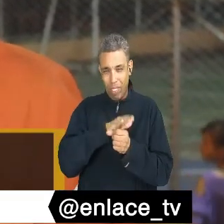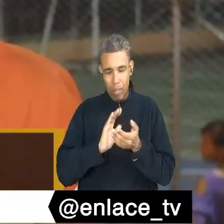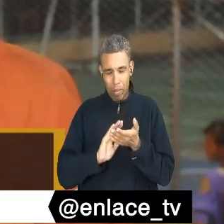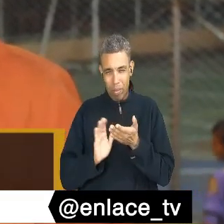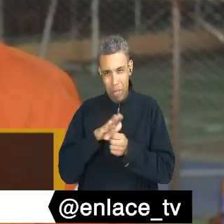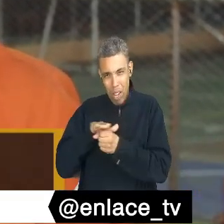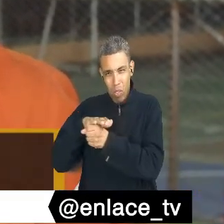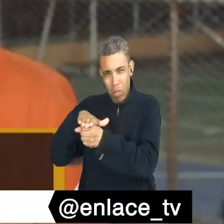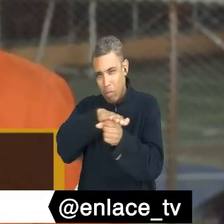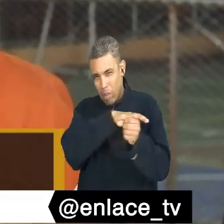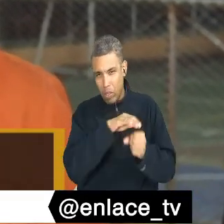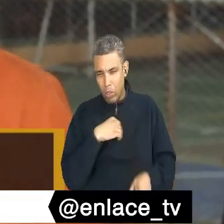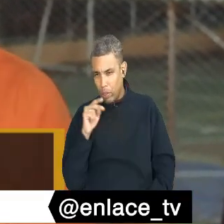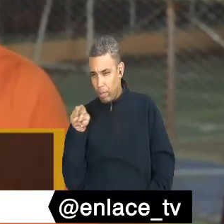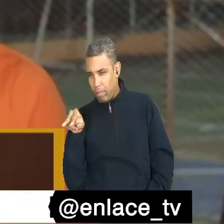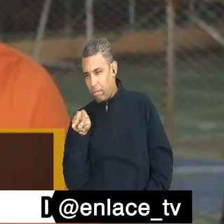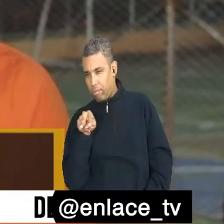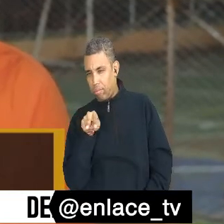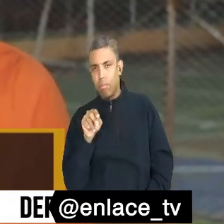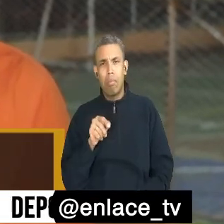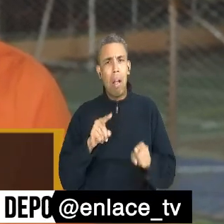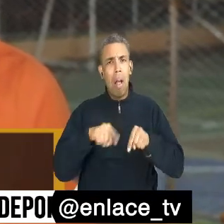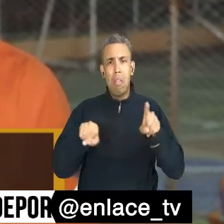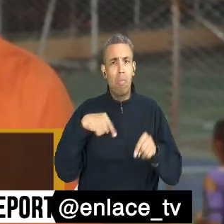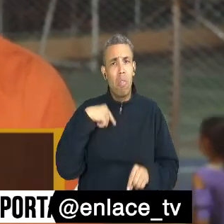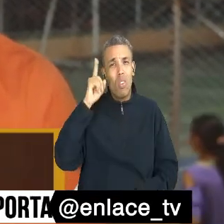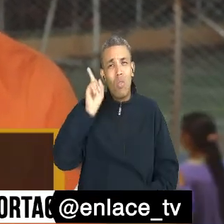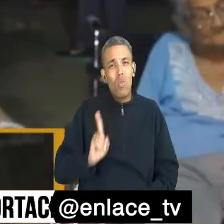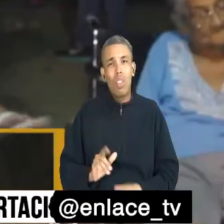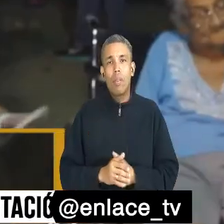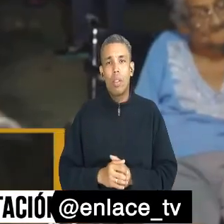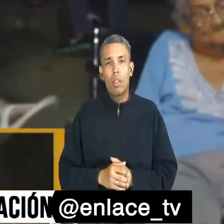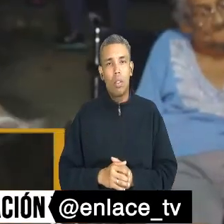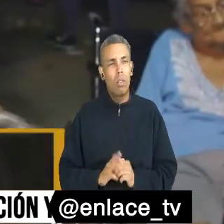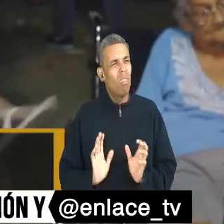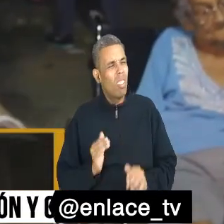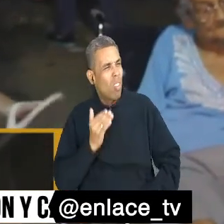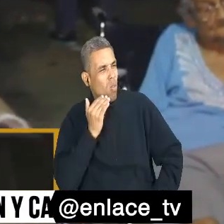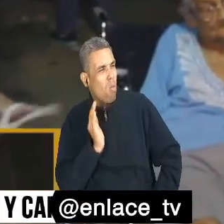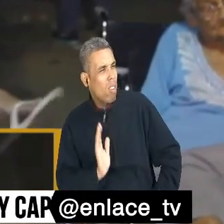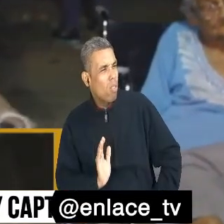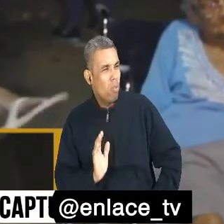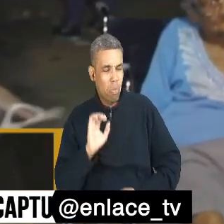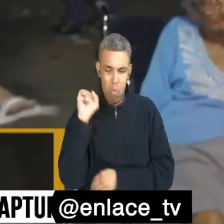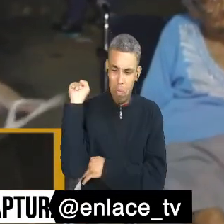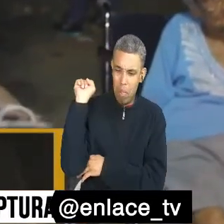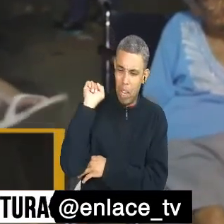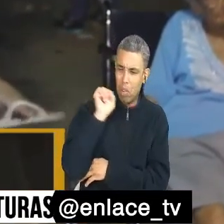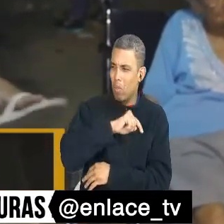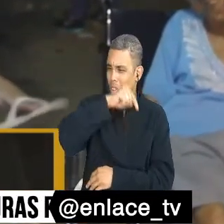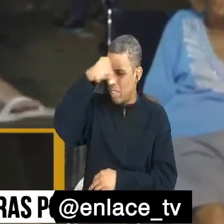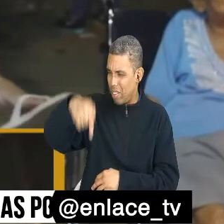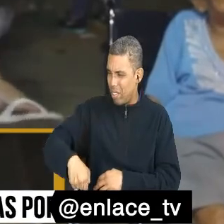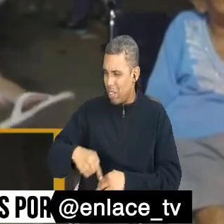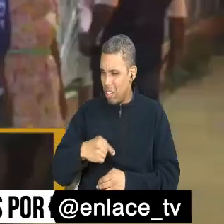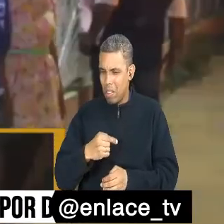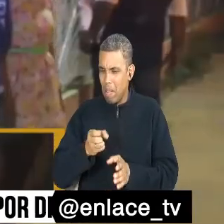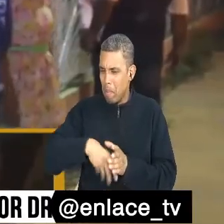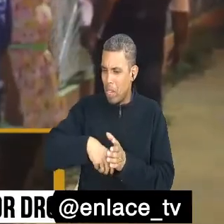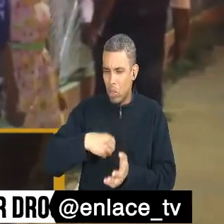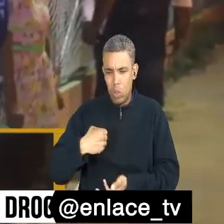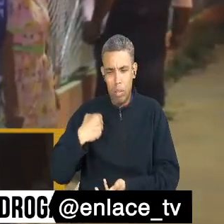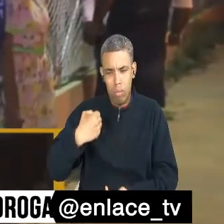pues la gente no conoce los horarios de recolección porque el camión pasa a diferentes horas, entonces la comunidad está sacando